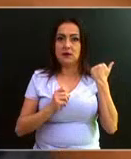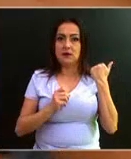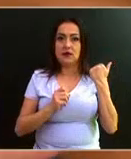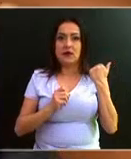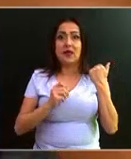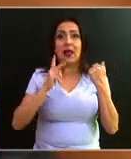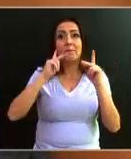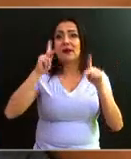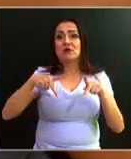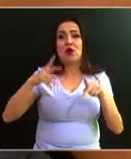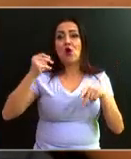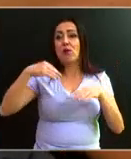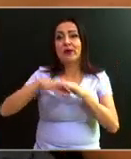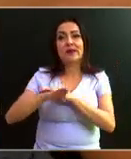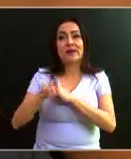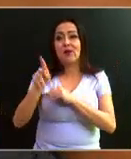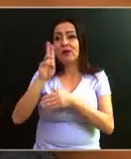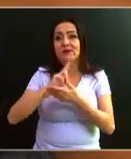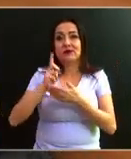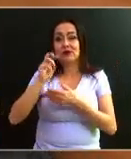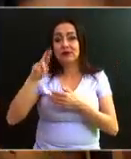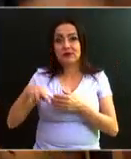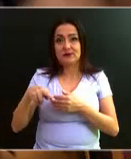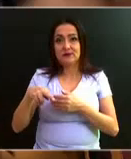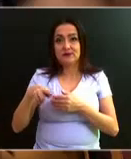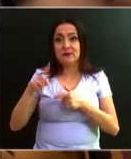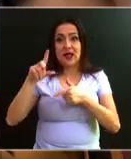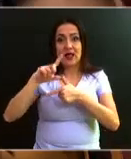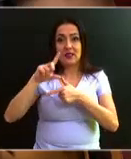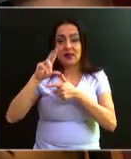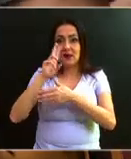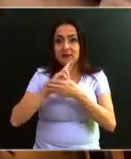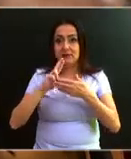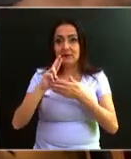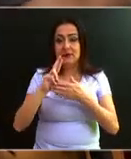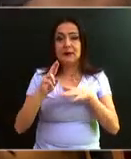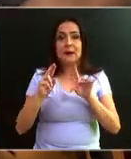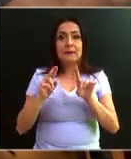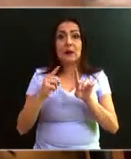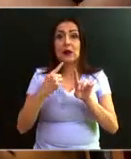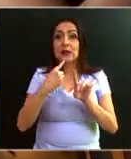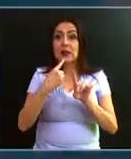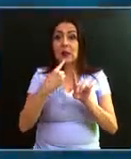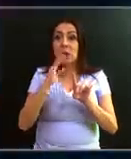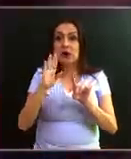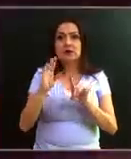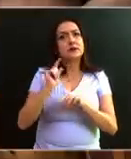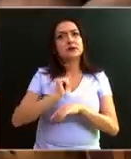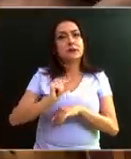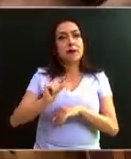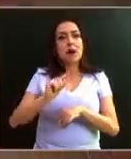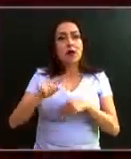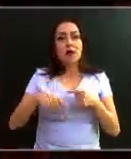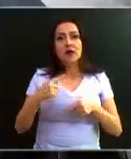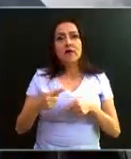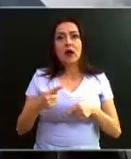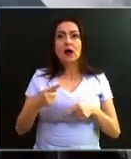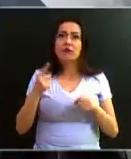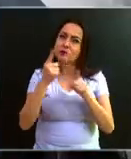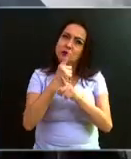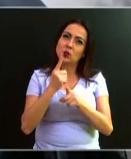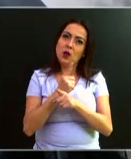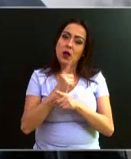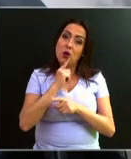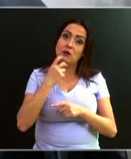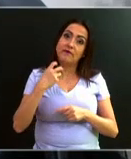gente botada en la Universidad de Costa Rica y en la Latino. Pero dijeron que en esta semana iban a regular